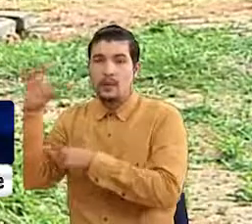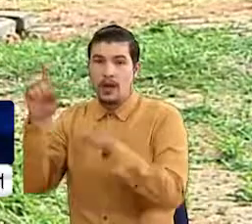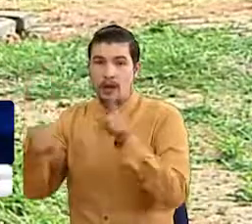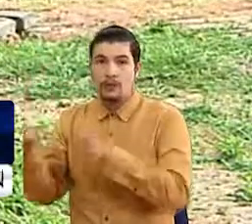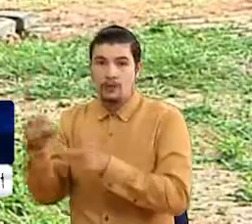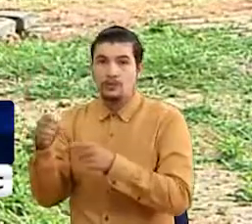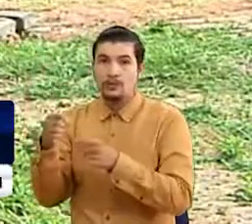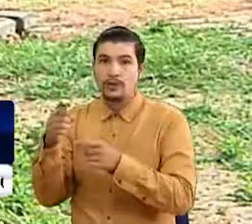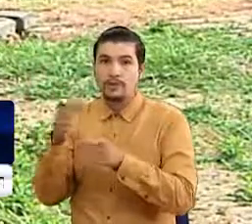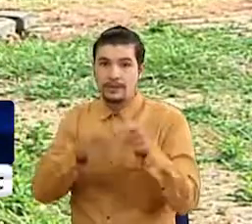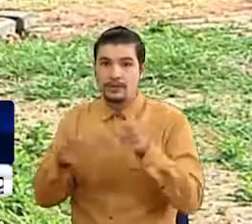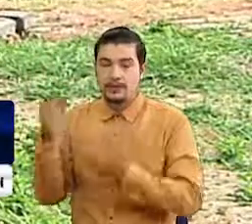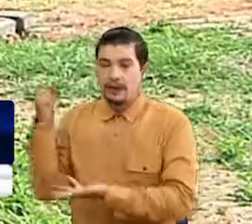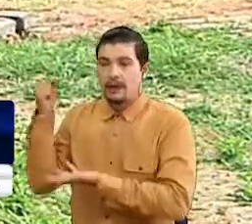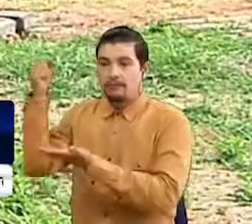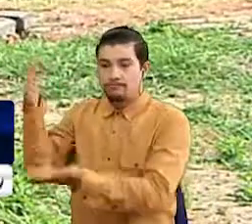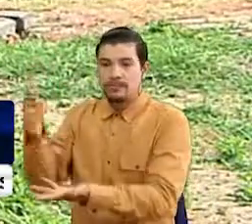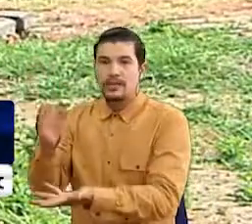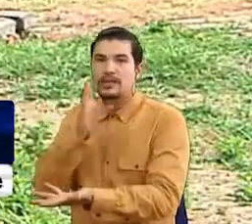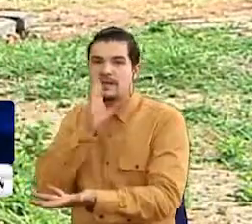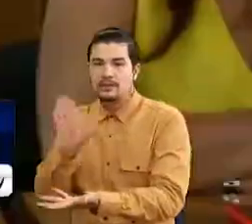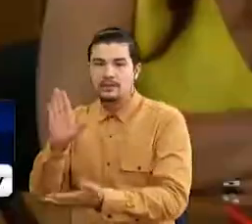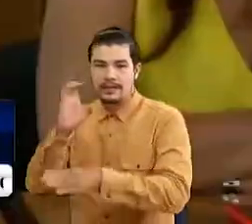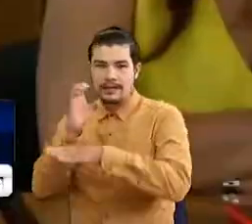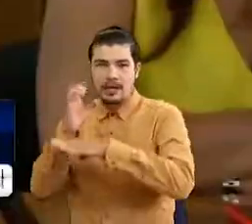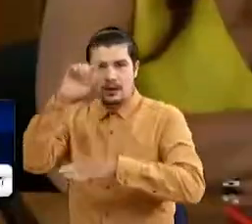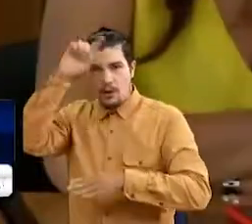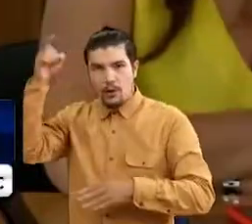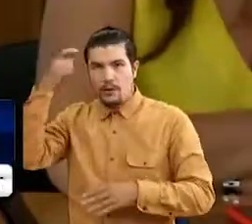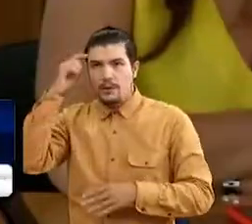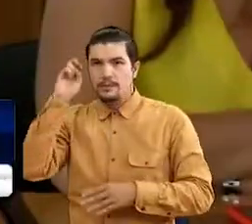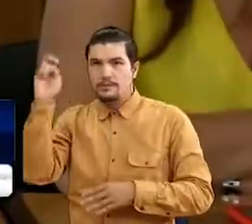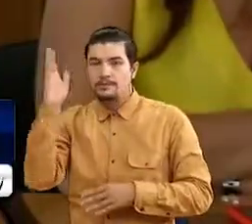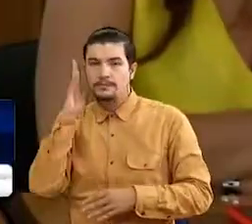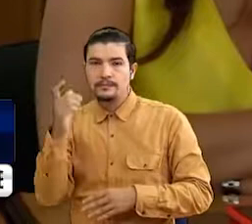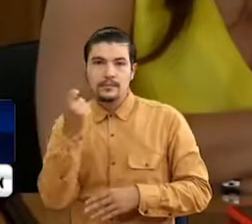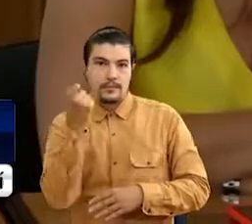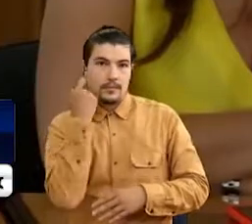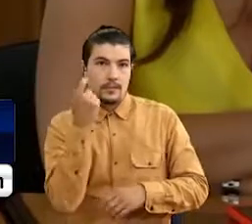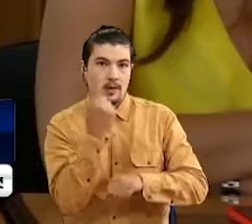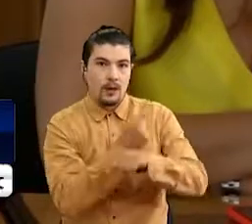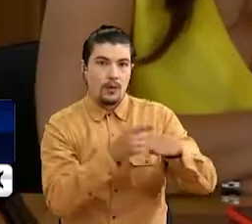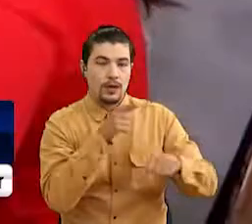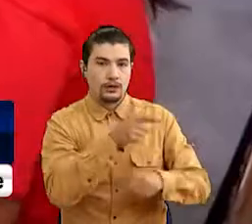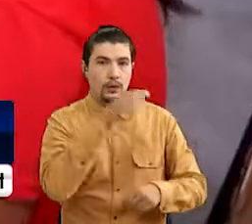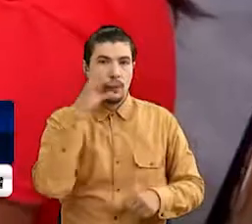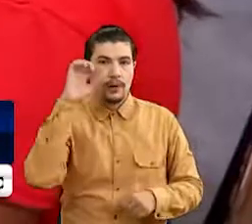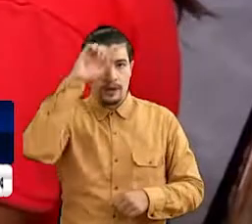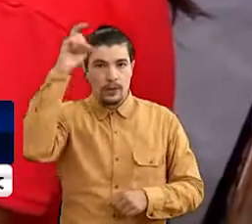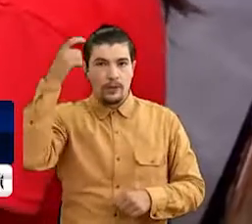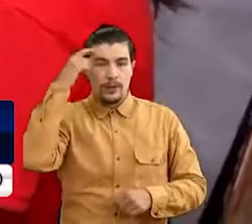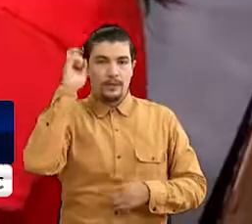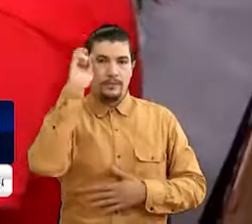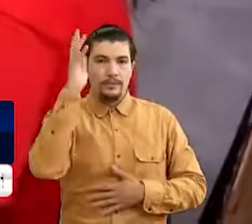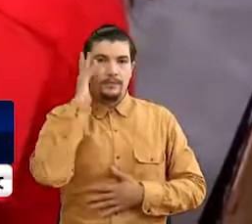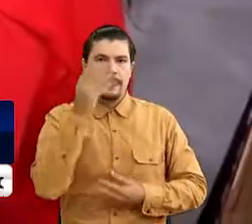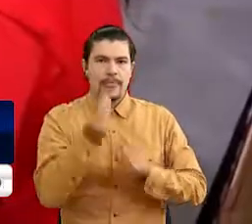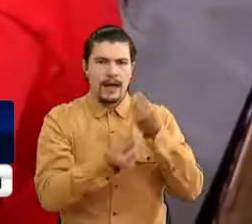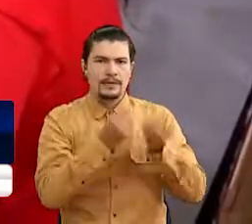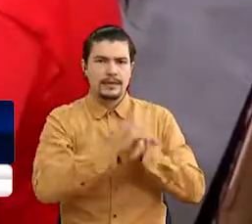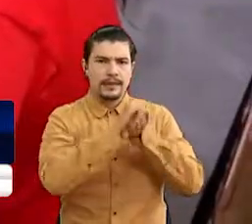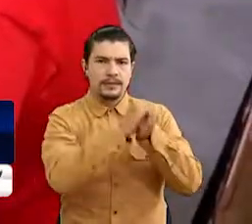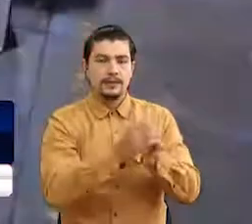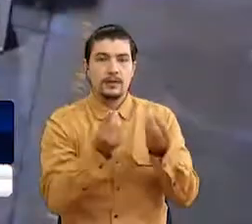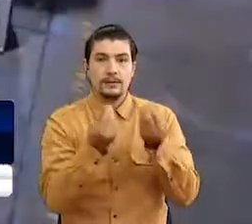de la Gobernación del Norte de Santander. En las últimas horas, el gobernador de Norte de Santander destacó que hace gestiones para que